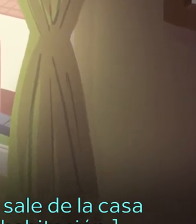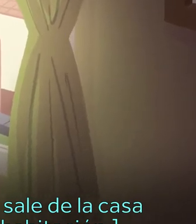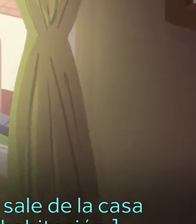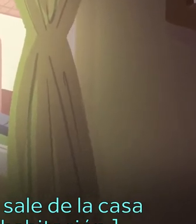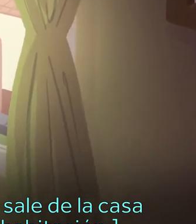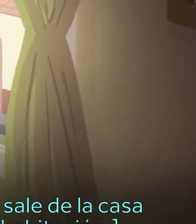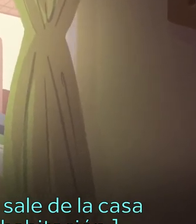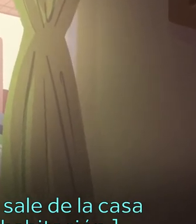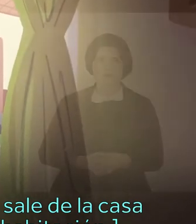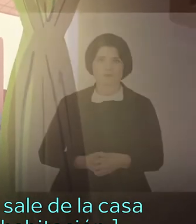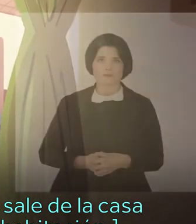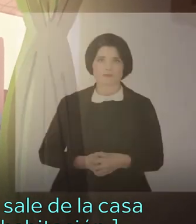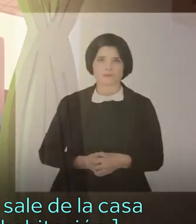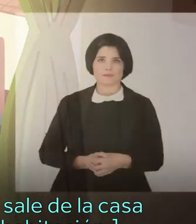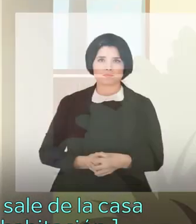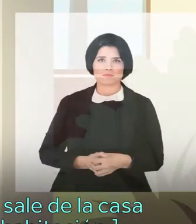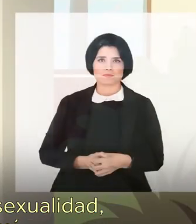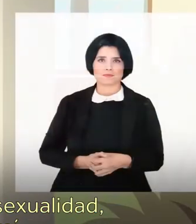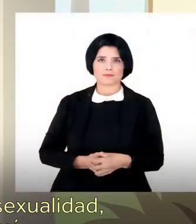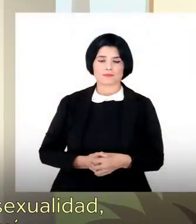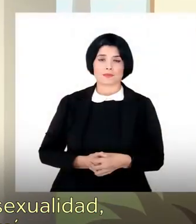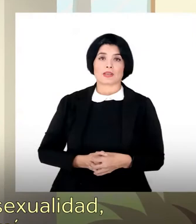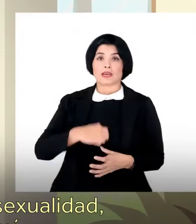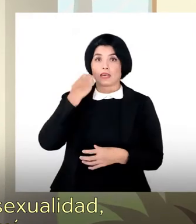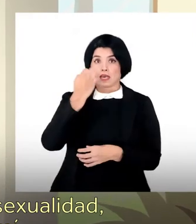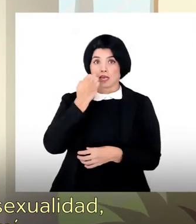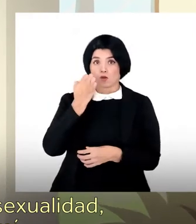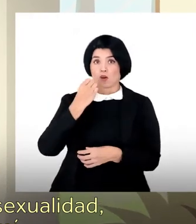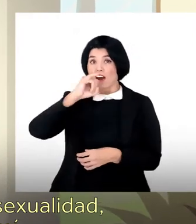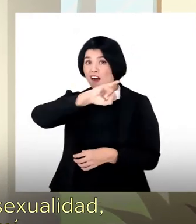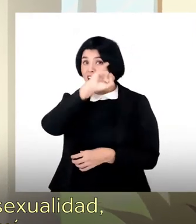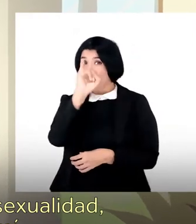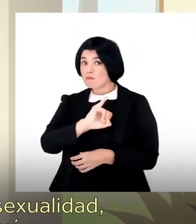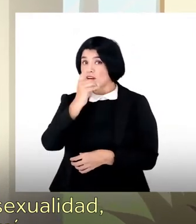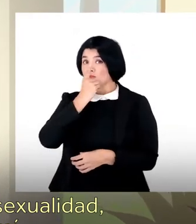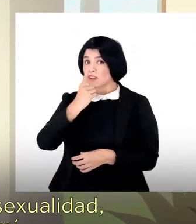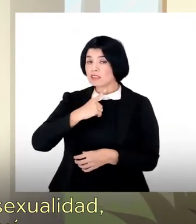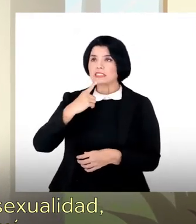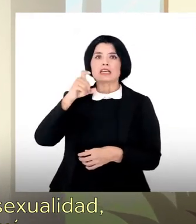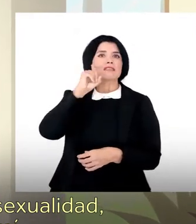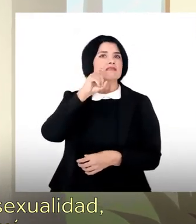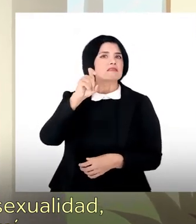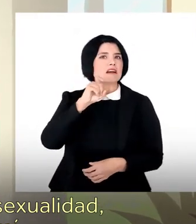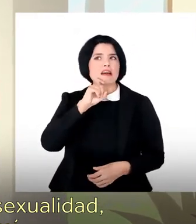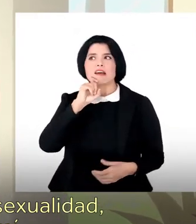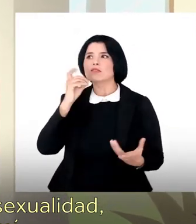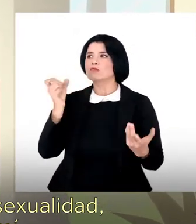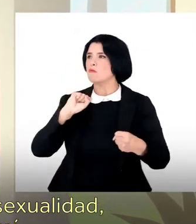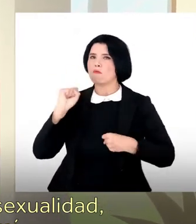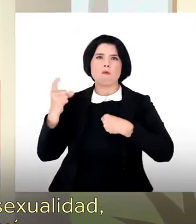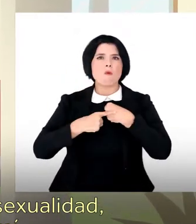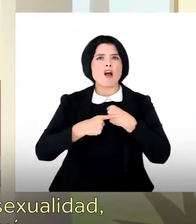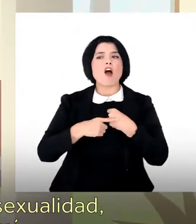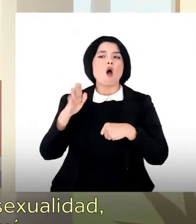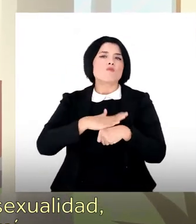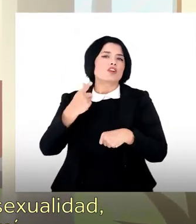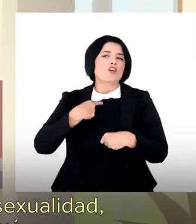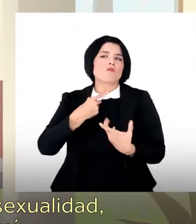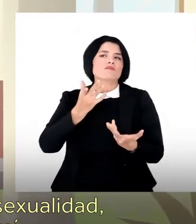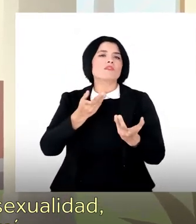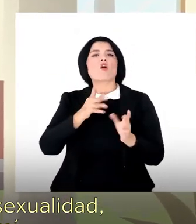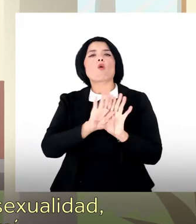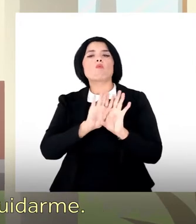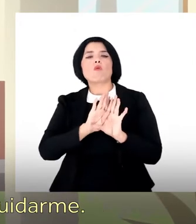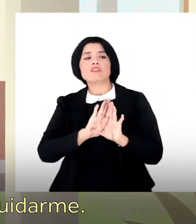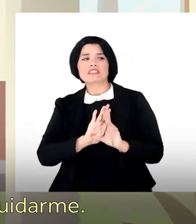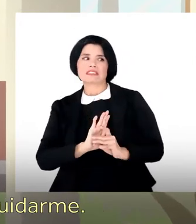la ventana de su habitación. En la escuela nunca se me habló de mi sexualidad. Suponían que eso no era